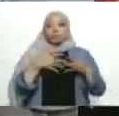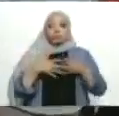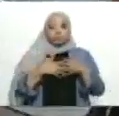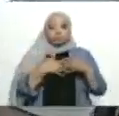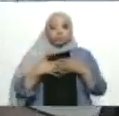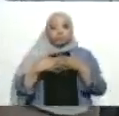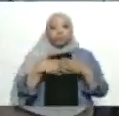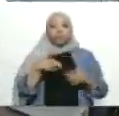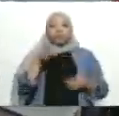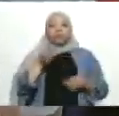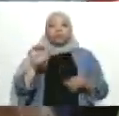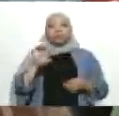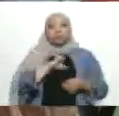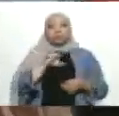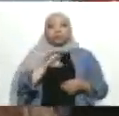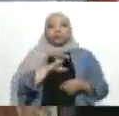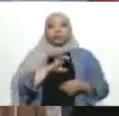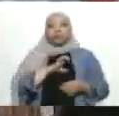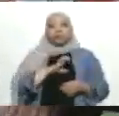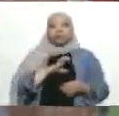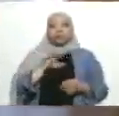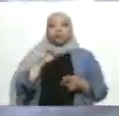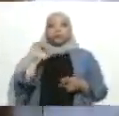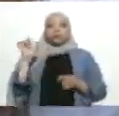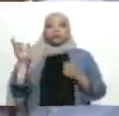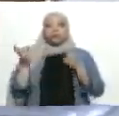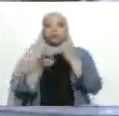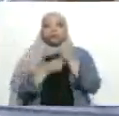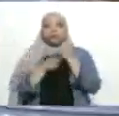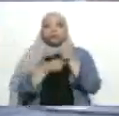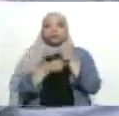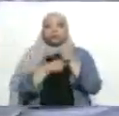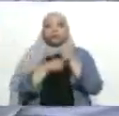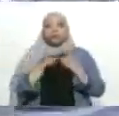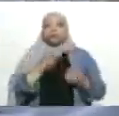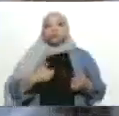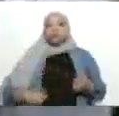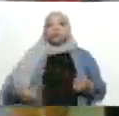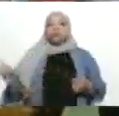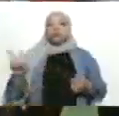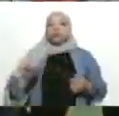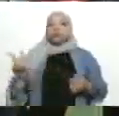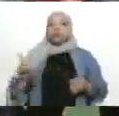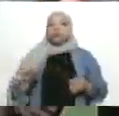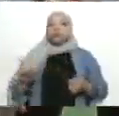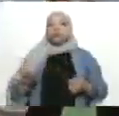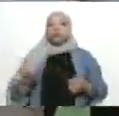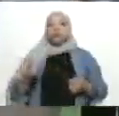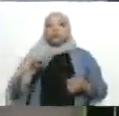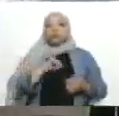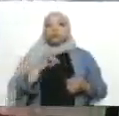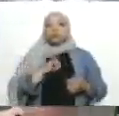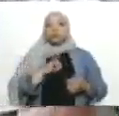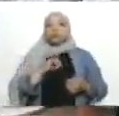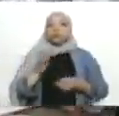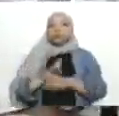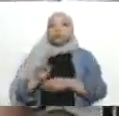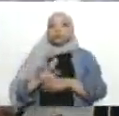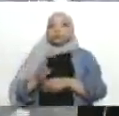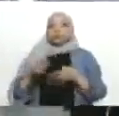el 23 de enero, había autoproclamado a Juan Guaidó como supuesto presidente interino de Venezuela de forma irrita e ilegal. Y de inmediato